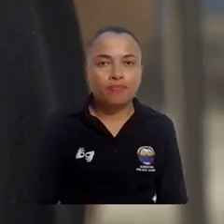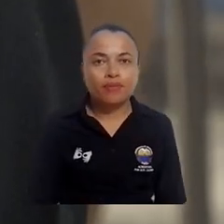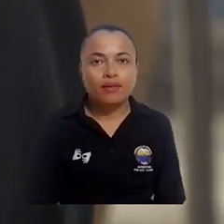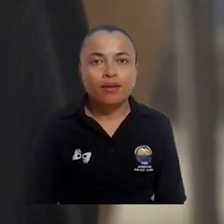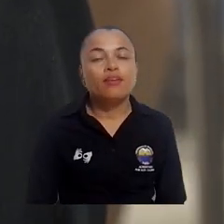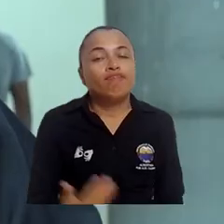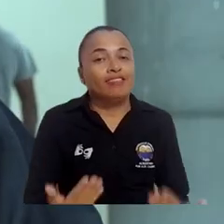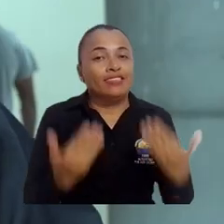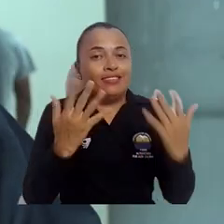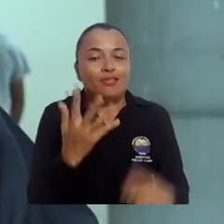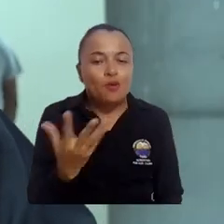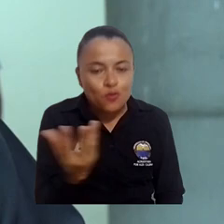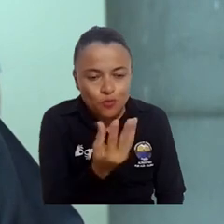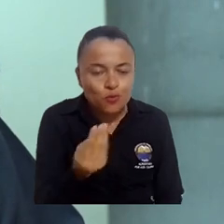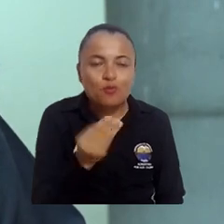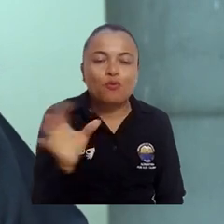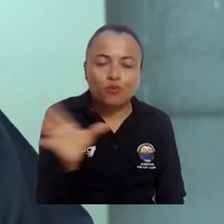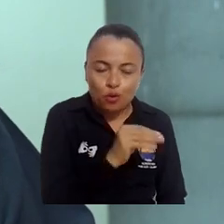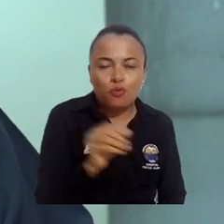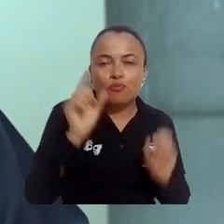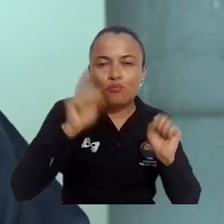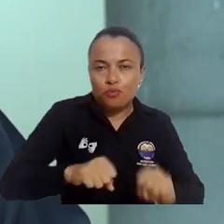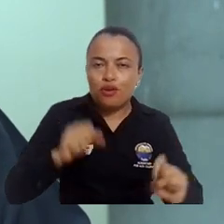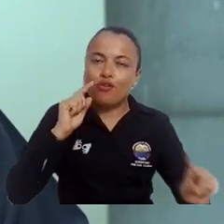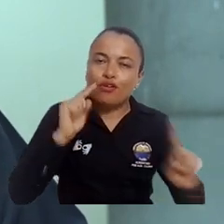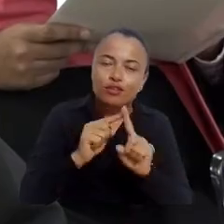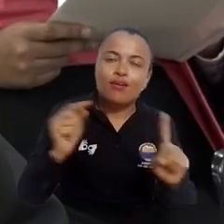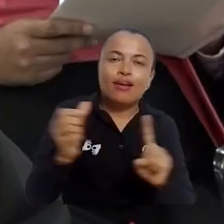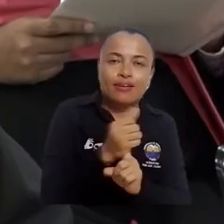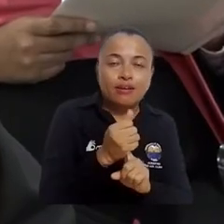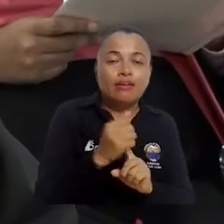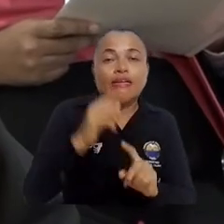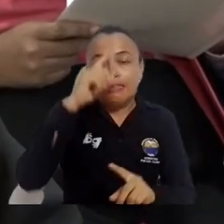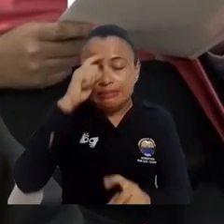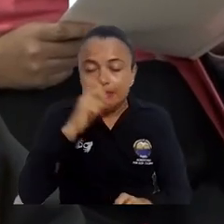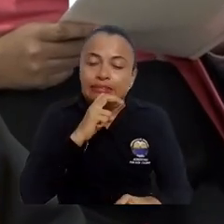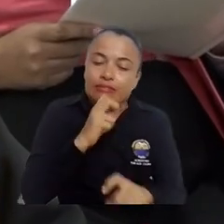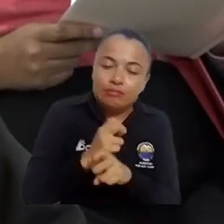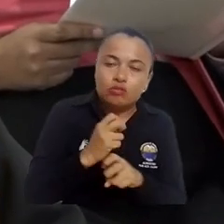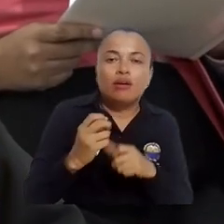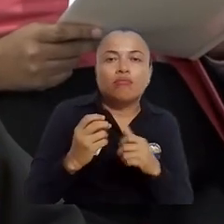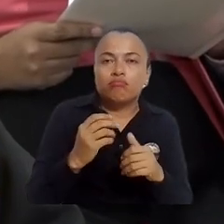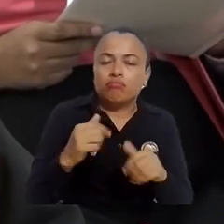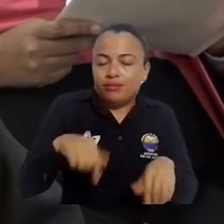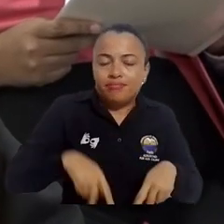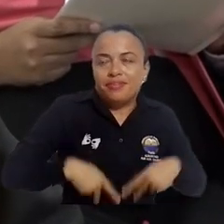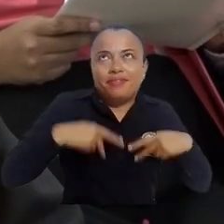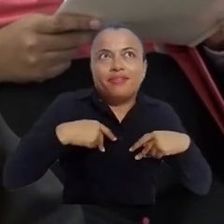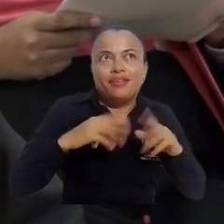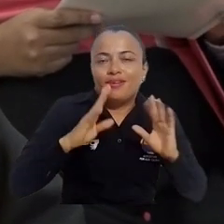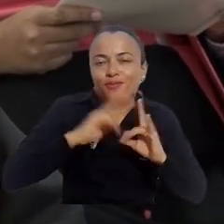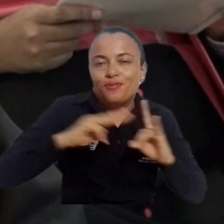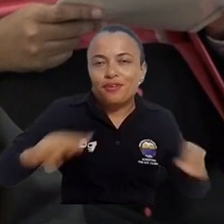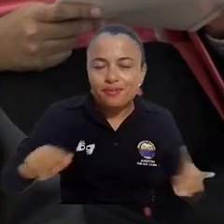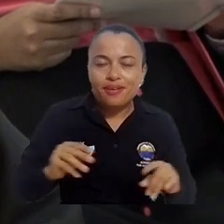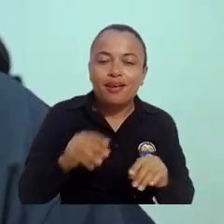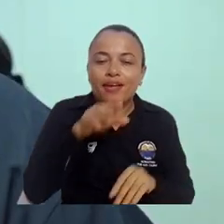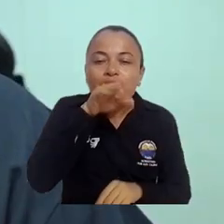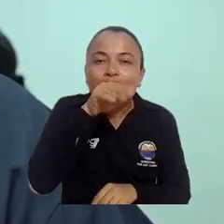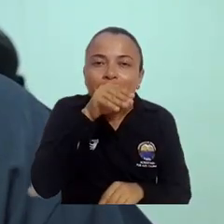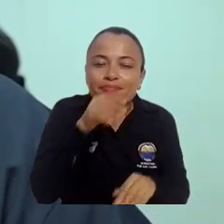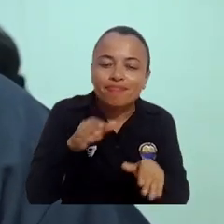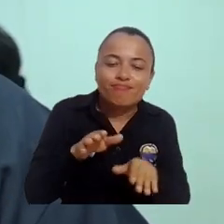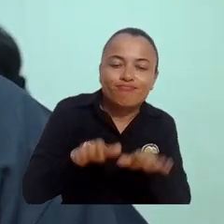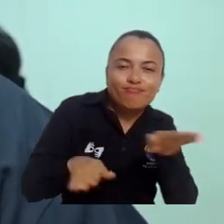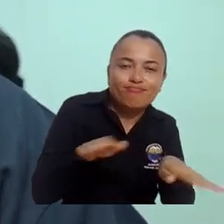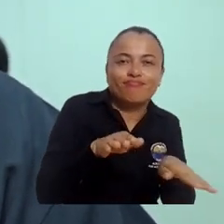Valió la pena porque es un logro de todo un grupo y que son los retos que nos tocó afrontar. Y mi vida es la Universidad del Magdalena. Todavía